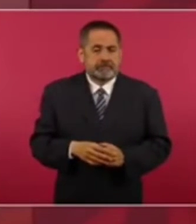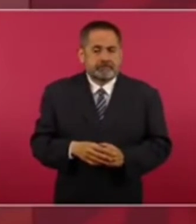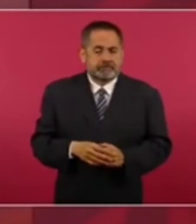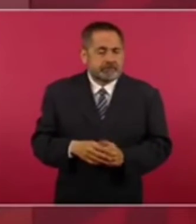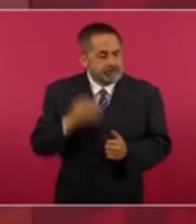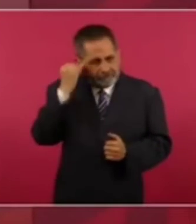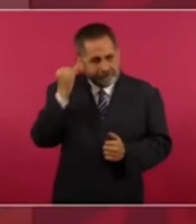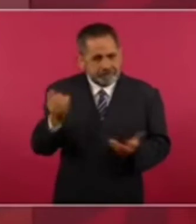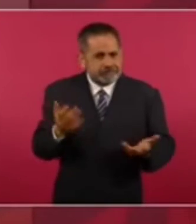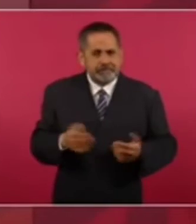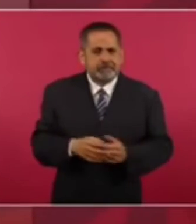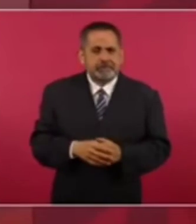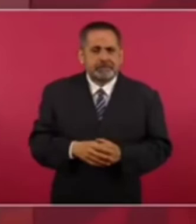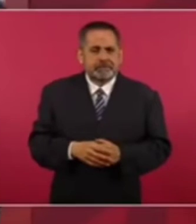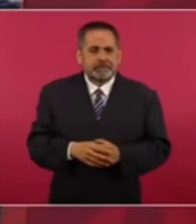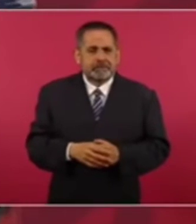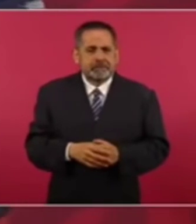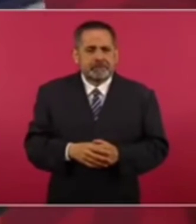Imagínense